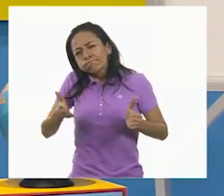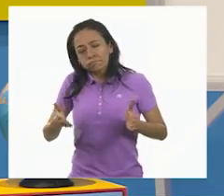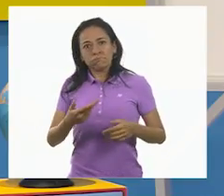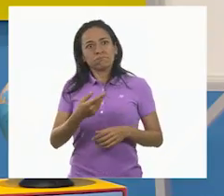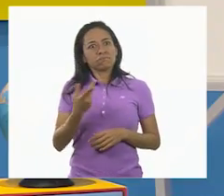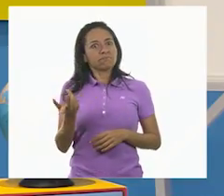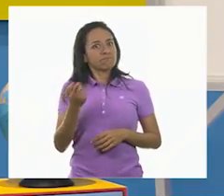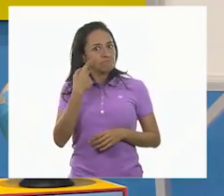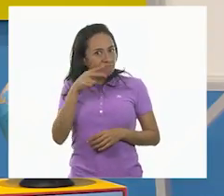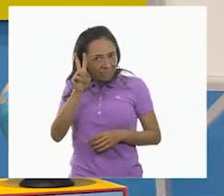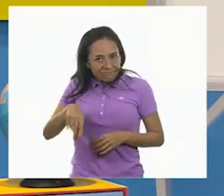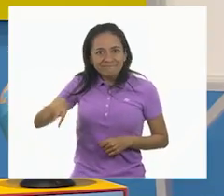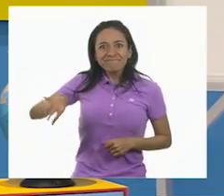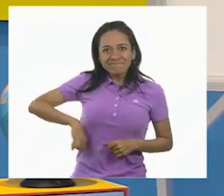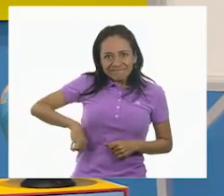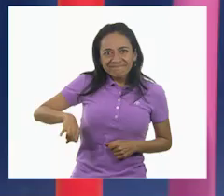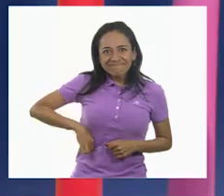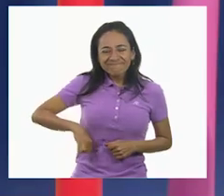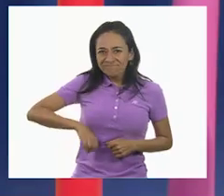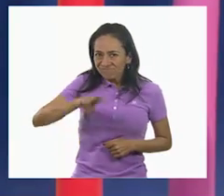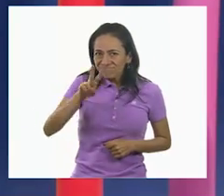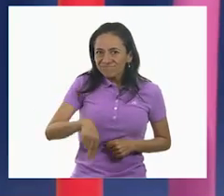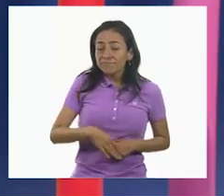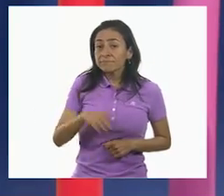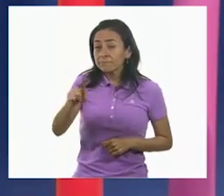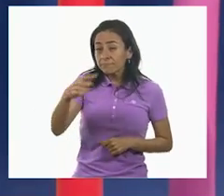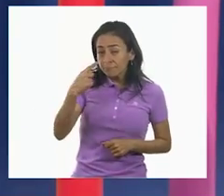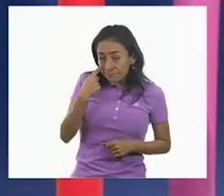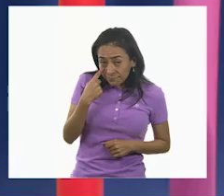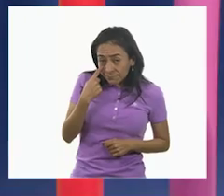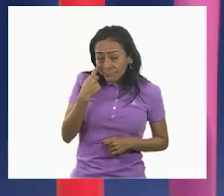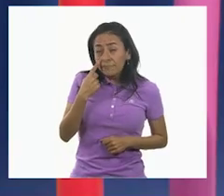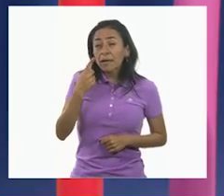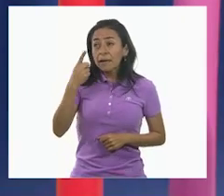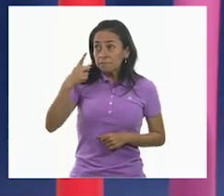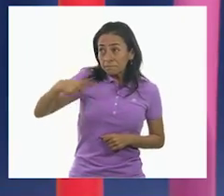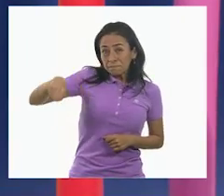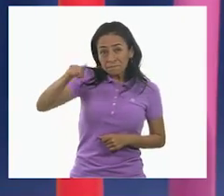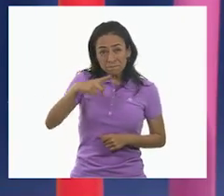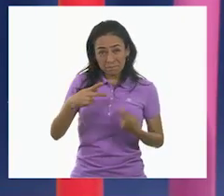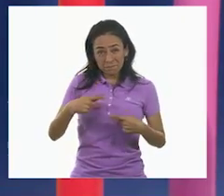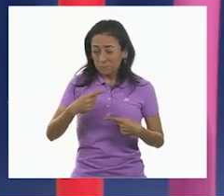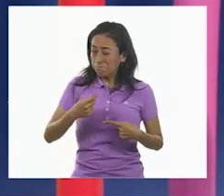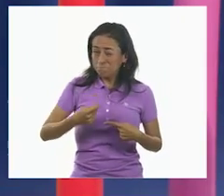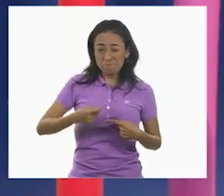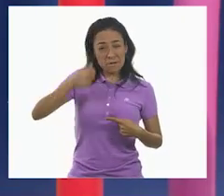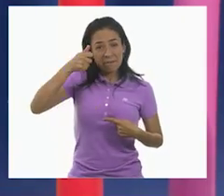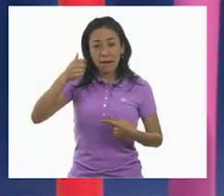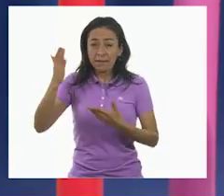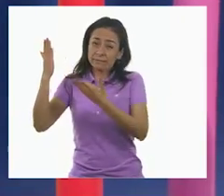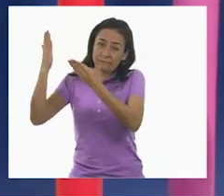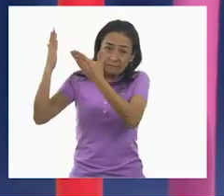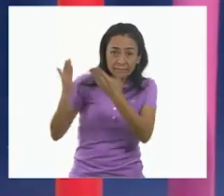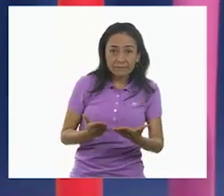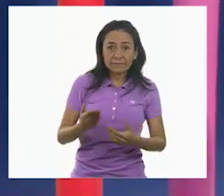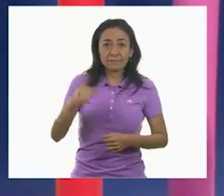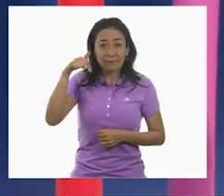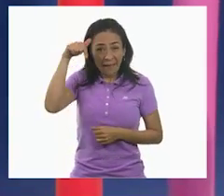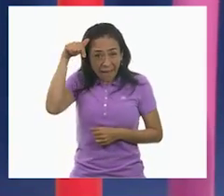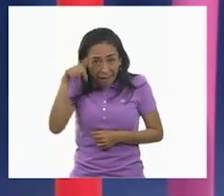Todo este tiempo para que esos primeros pobladores llegaran a nuestro territorio